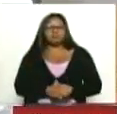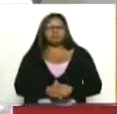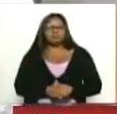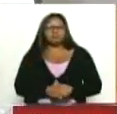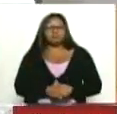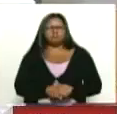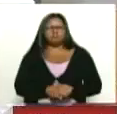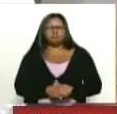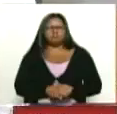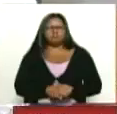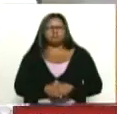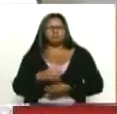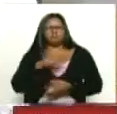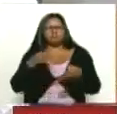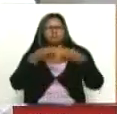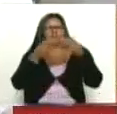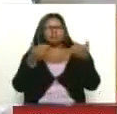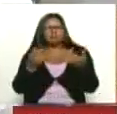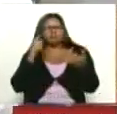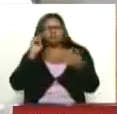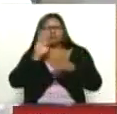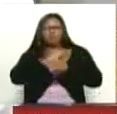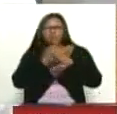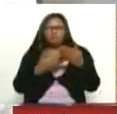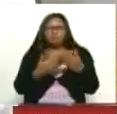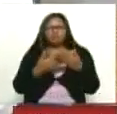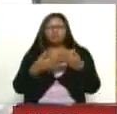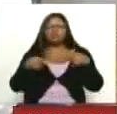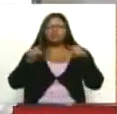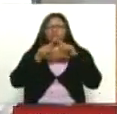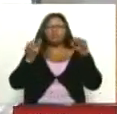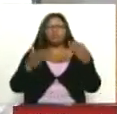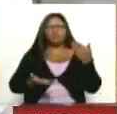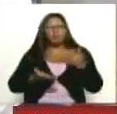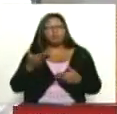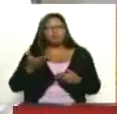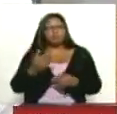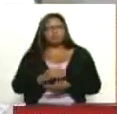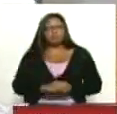del colectivo, como parte del poder. La